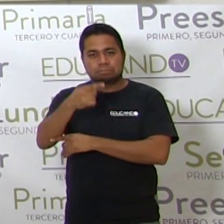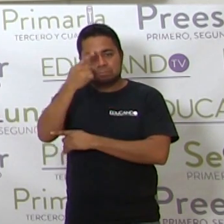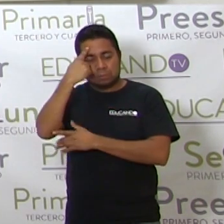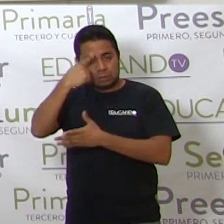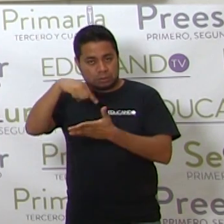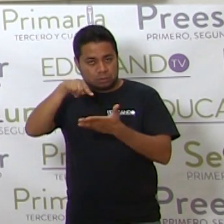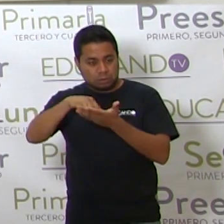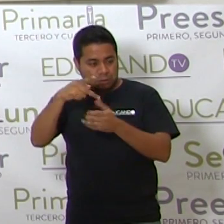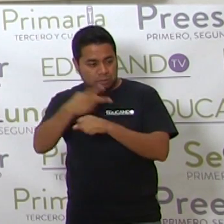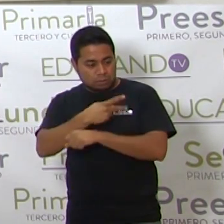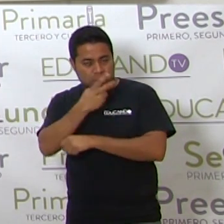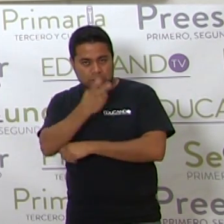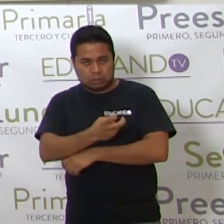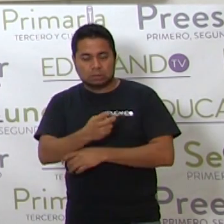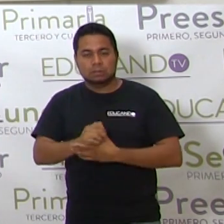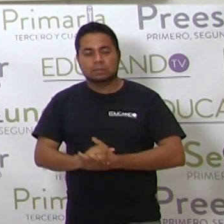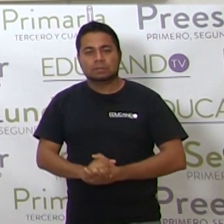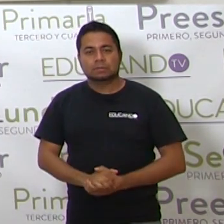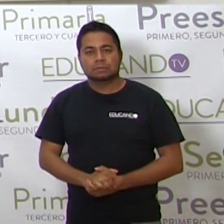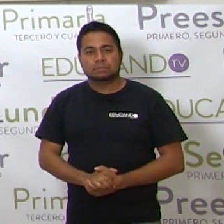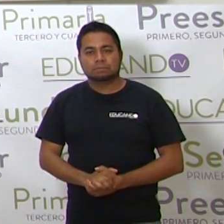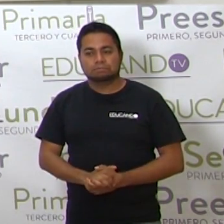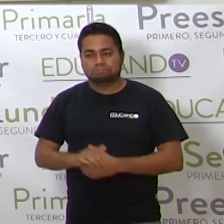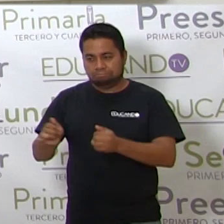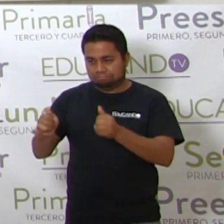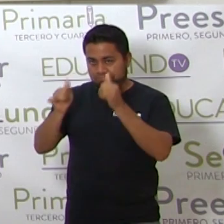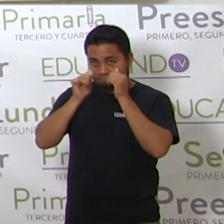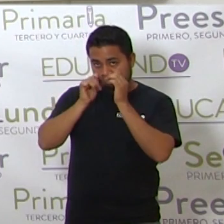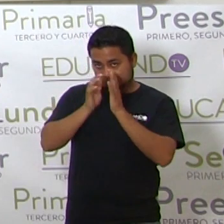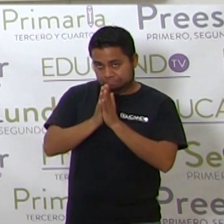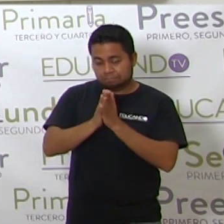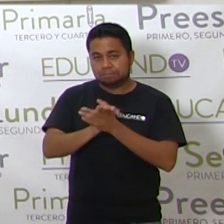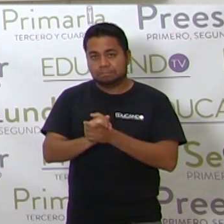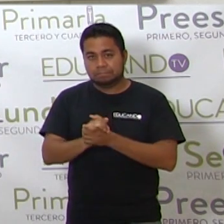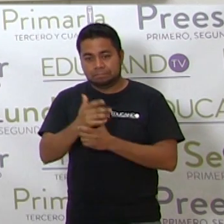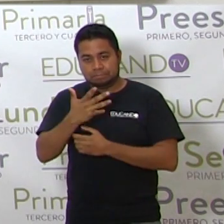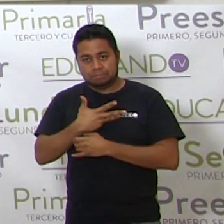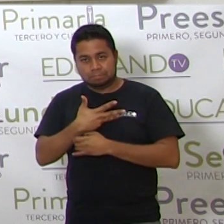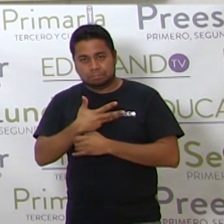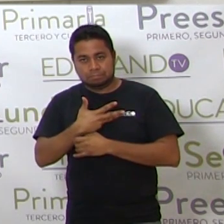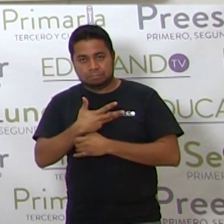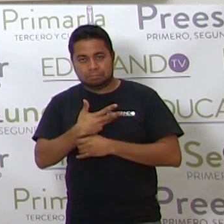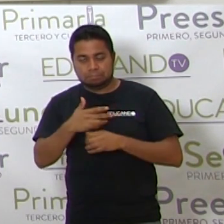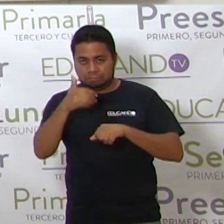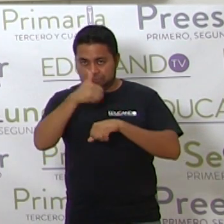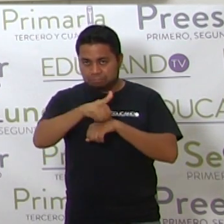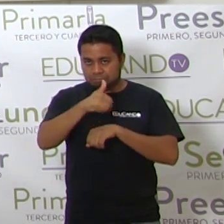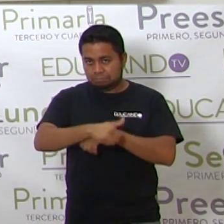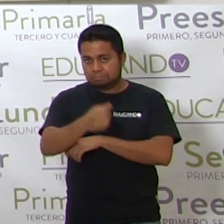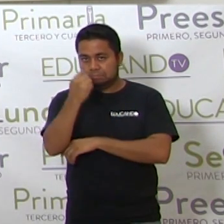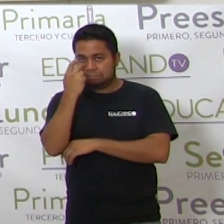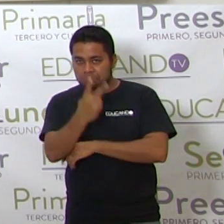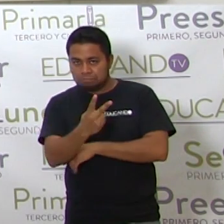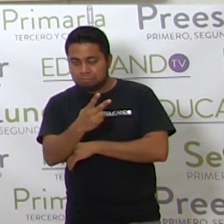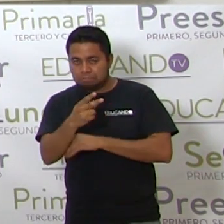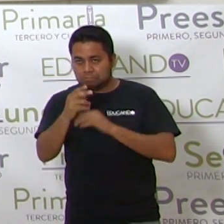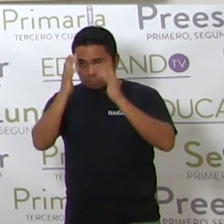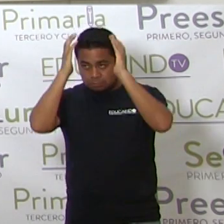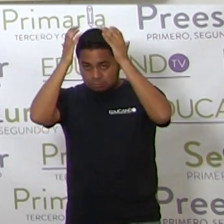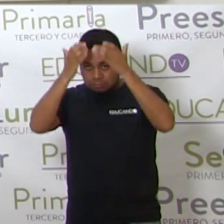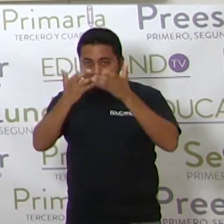desarrollan dichos acontecimientos mucha atención tenemos el acto número 2 caperucita